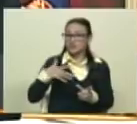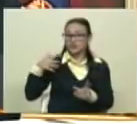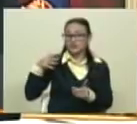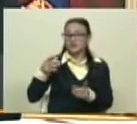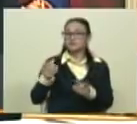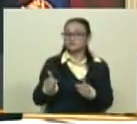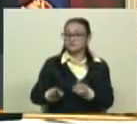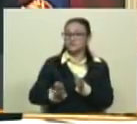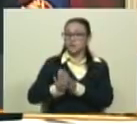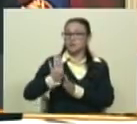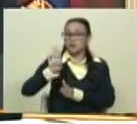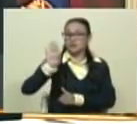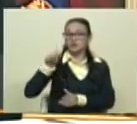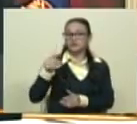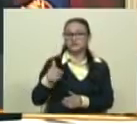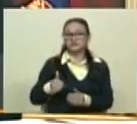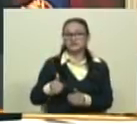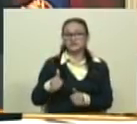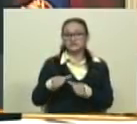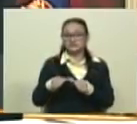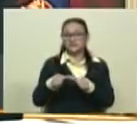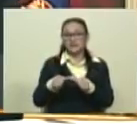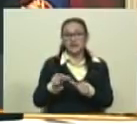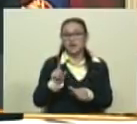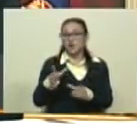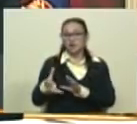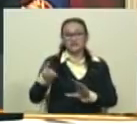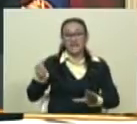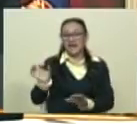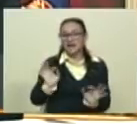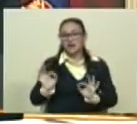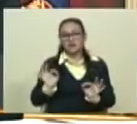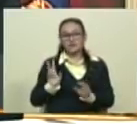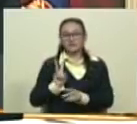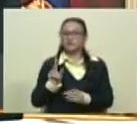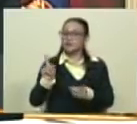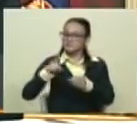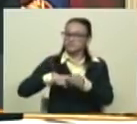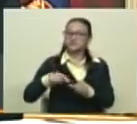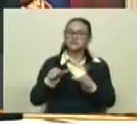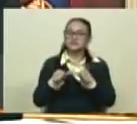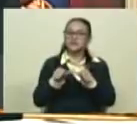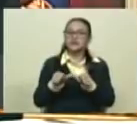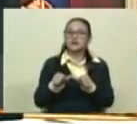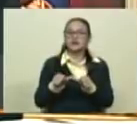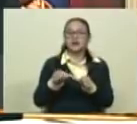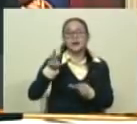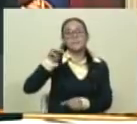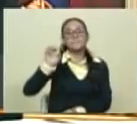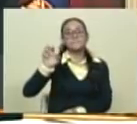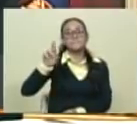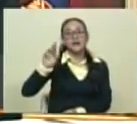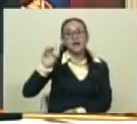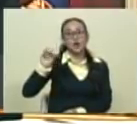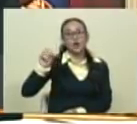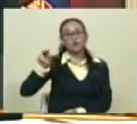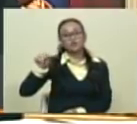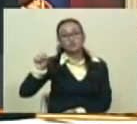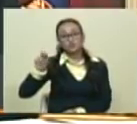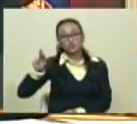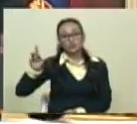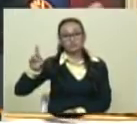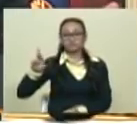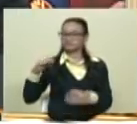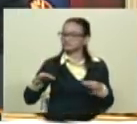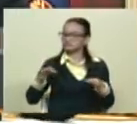seguirá en el Mercosur. Venezuela no la saca nadie del Mercosur. Somos Mercosur por naturaleza, es nuestro destino